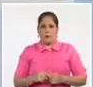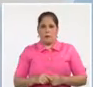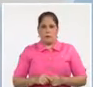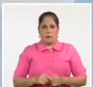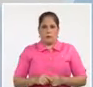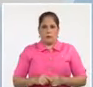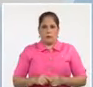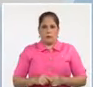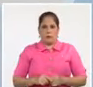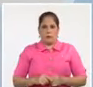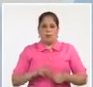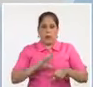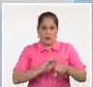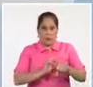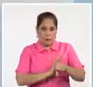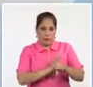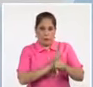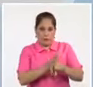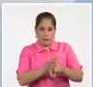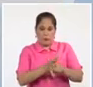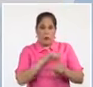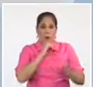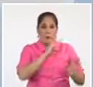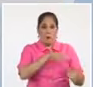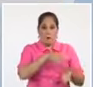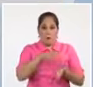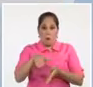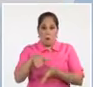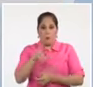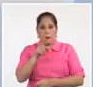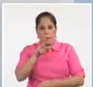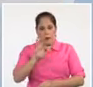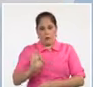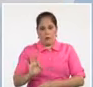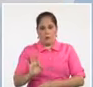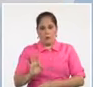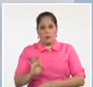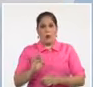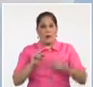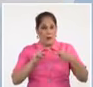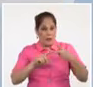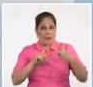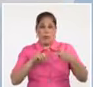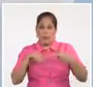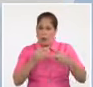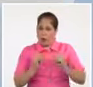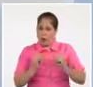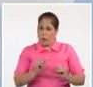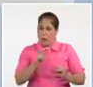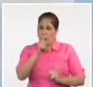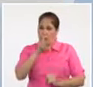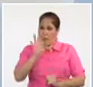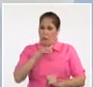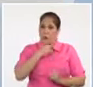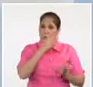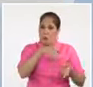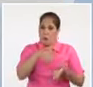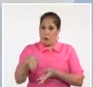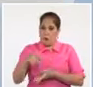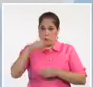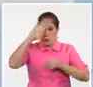con COVID-19, es la segunda vez que tenemos que informar 18 fallecidos en nuestro